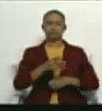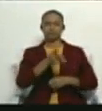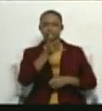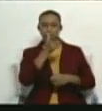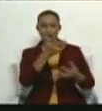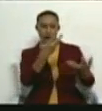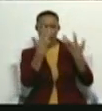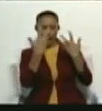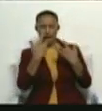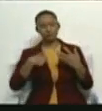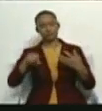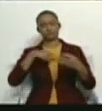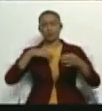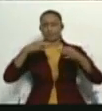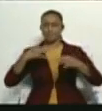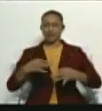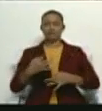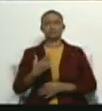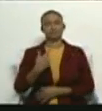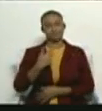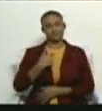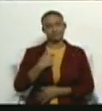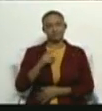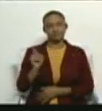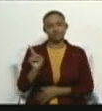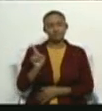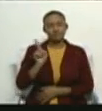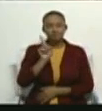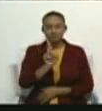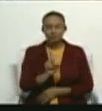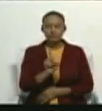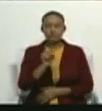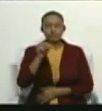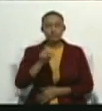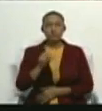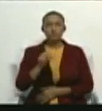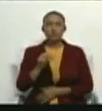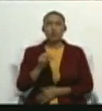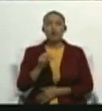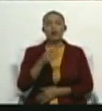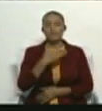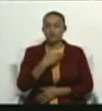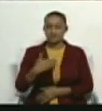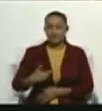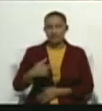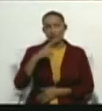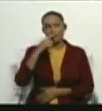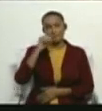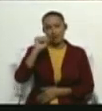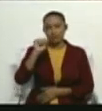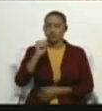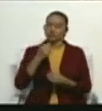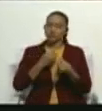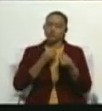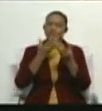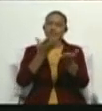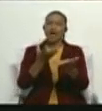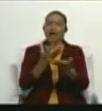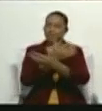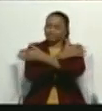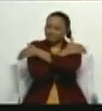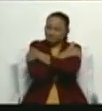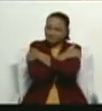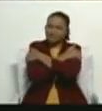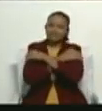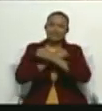Estar aquí en el día de hoy, el presidente envía un saludo fraterno a toda la familia, hermano presidente